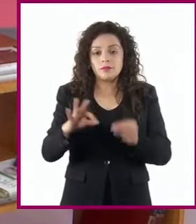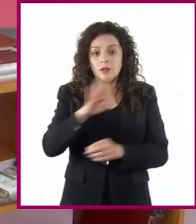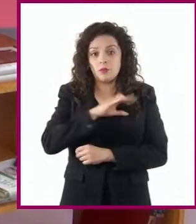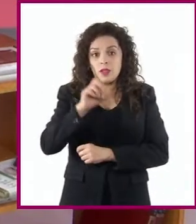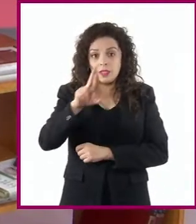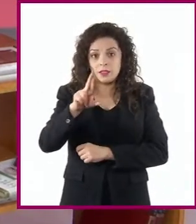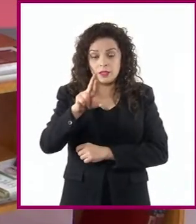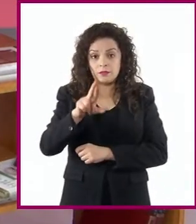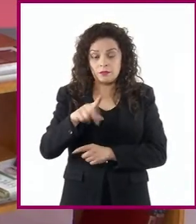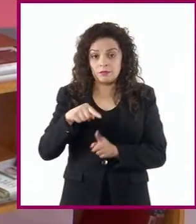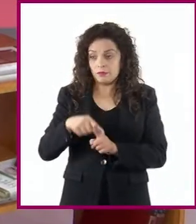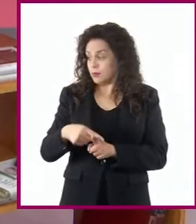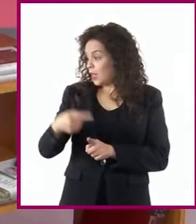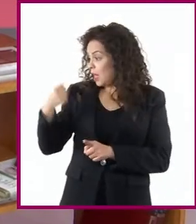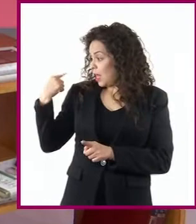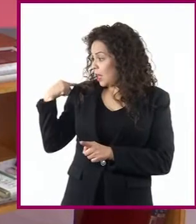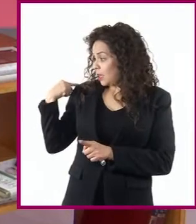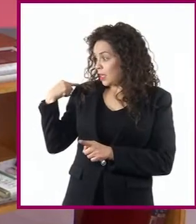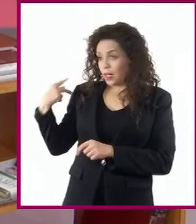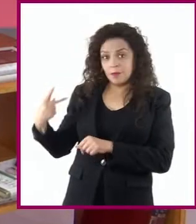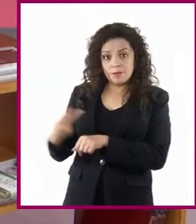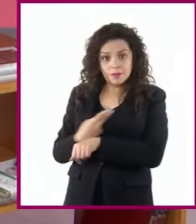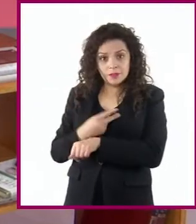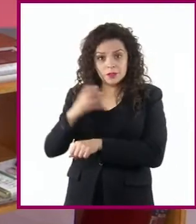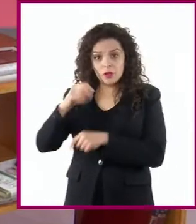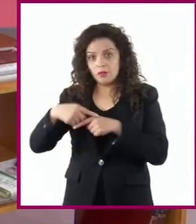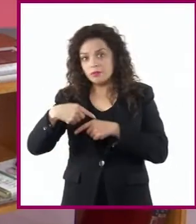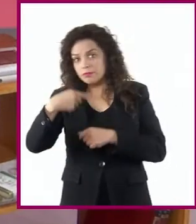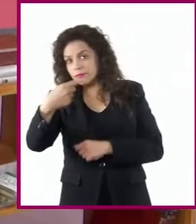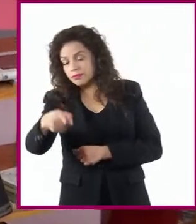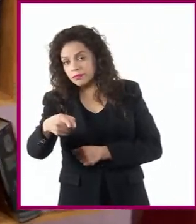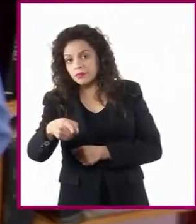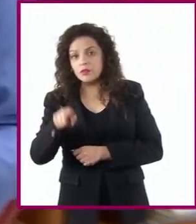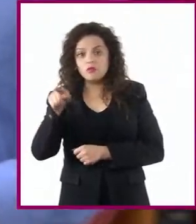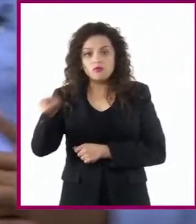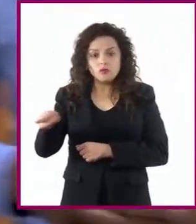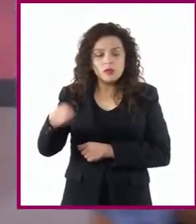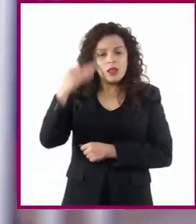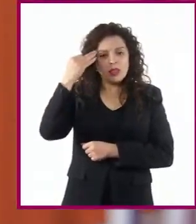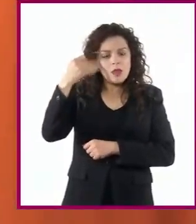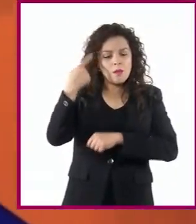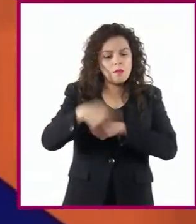o hacia adelante en el tiempo y manejar la duración como prefiera.